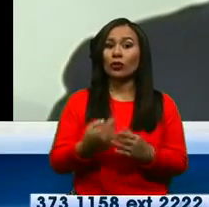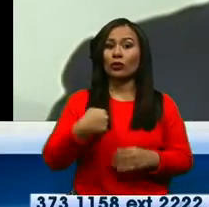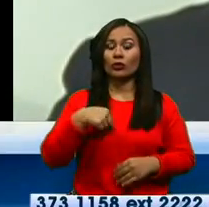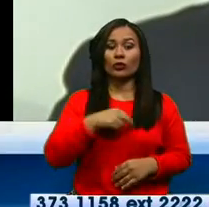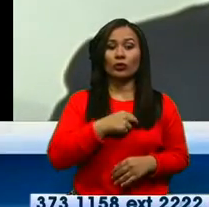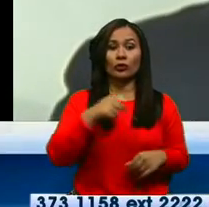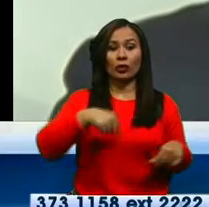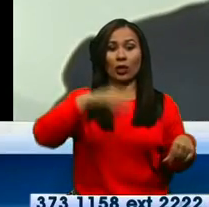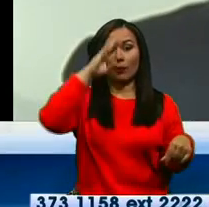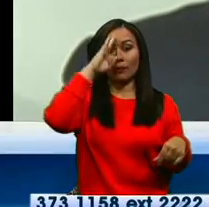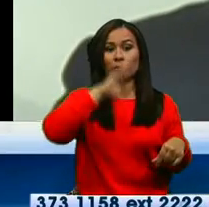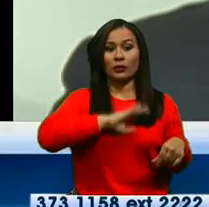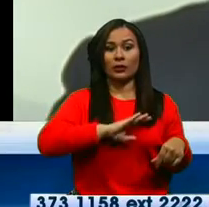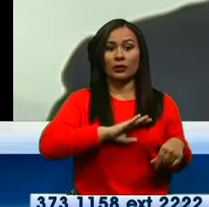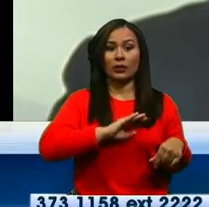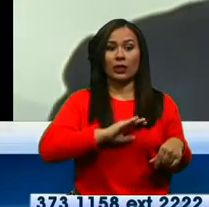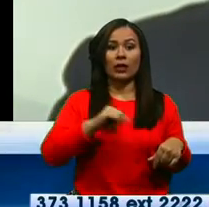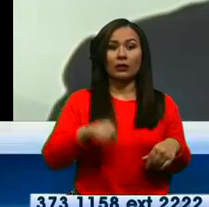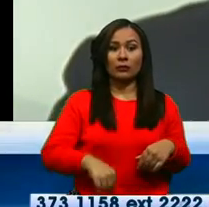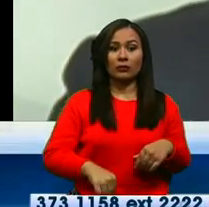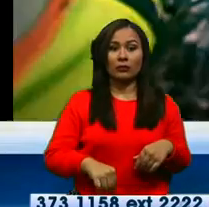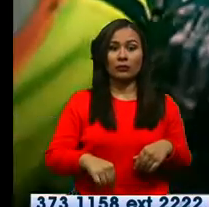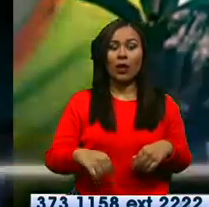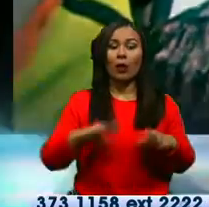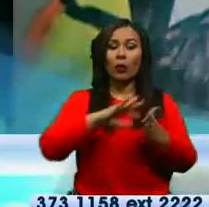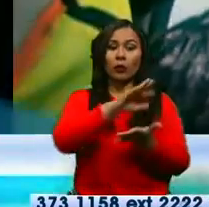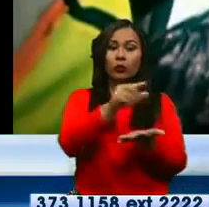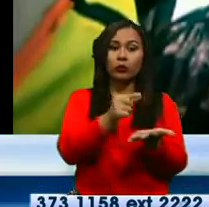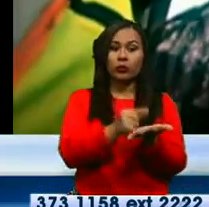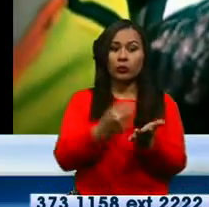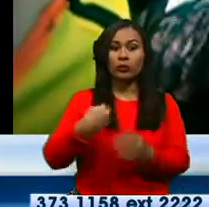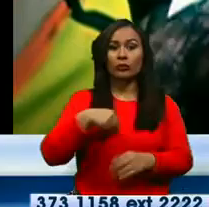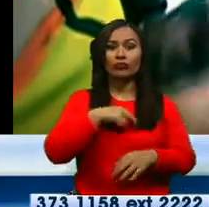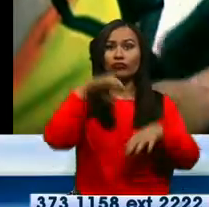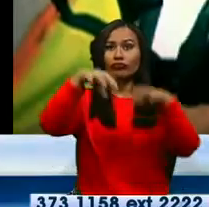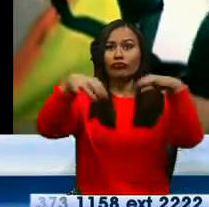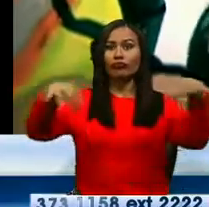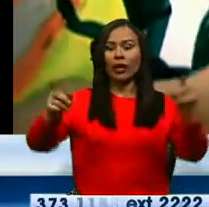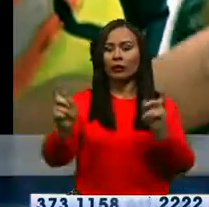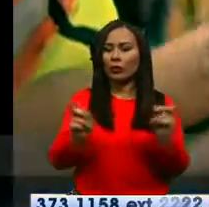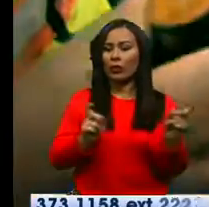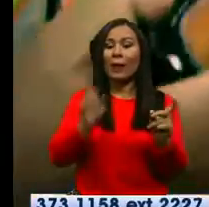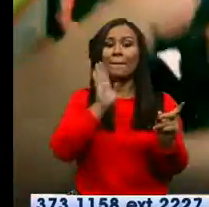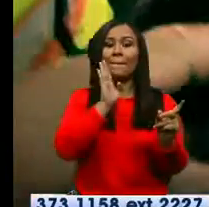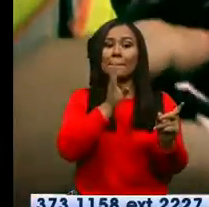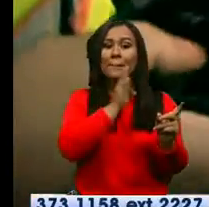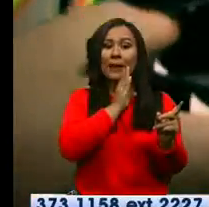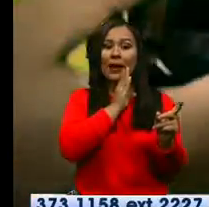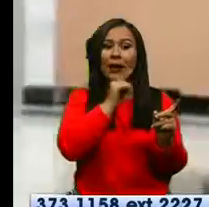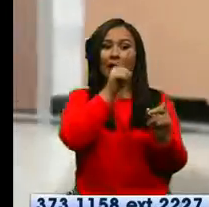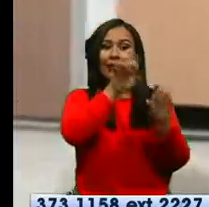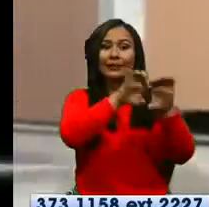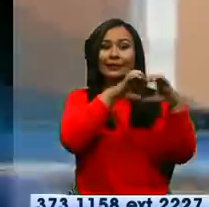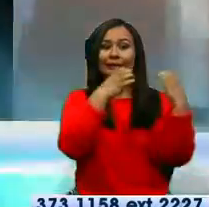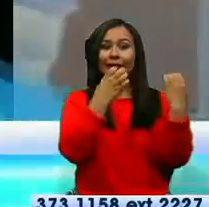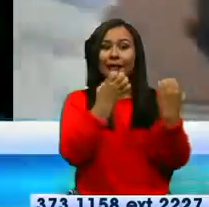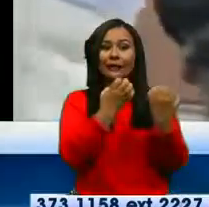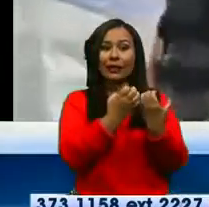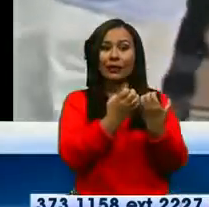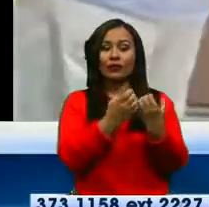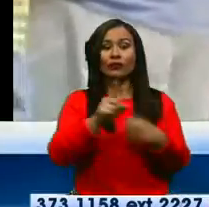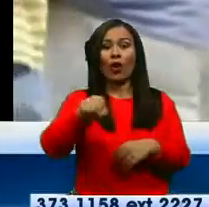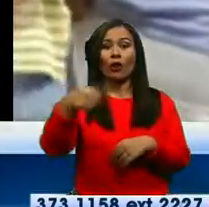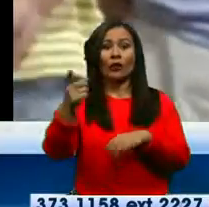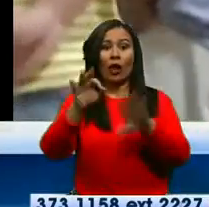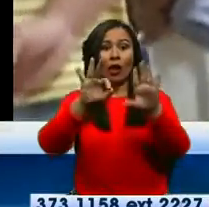del Guayas estuvieron el día de ayer en el estadio y controlaron los bares del Estadio Monumental. 8 colombianos también